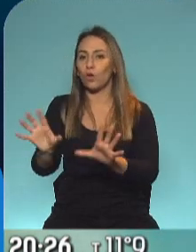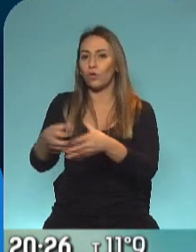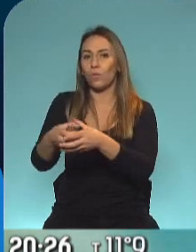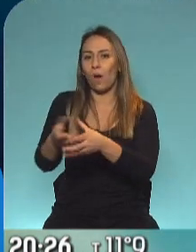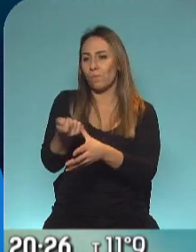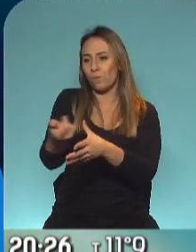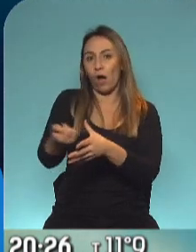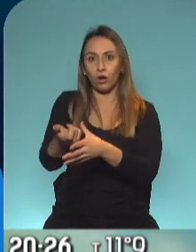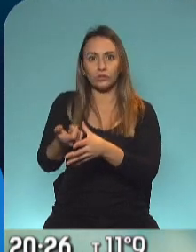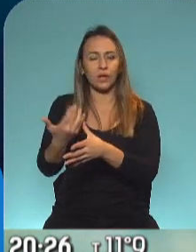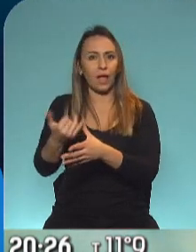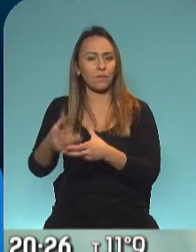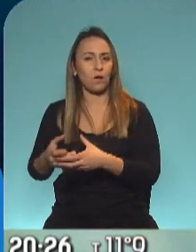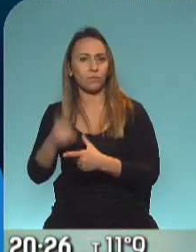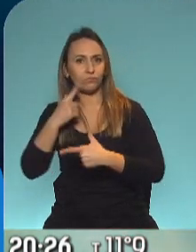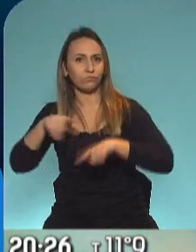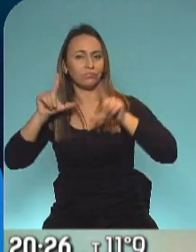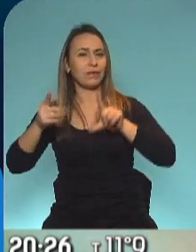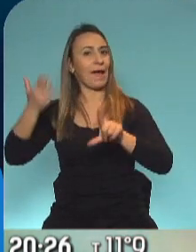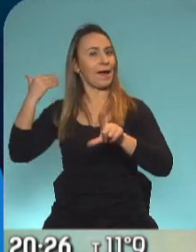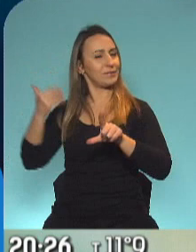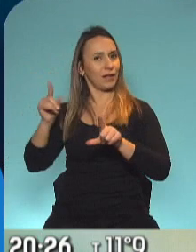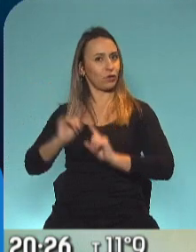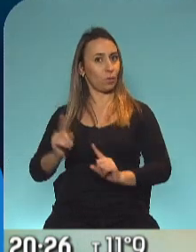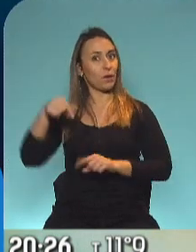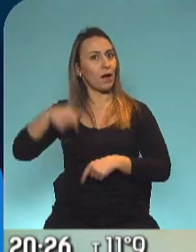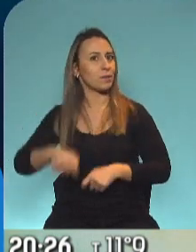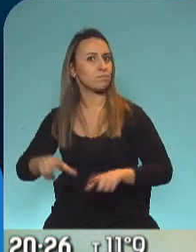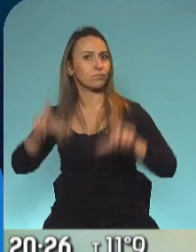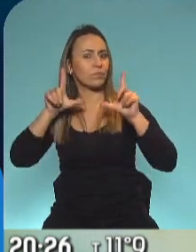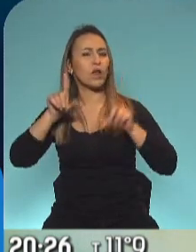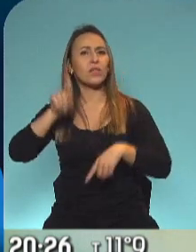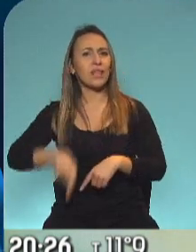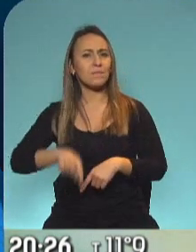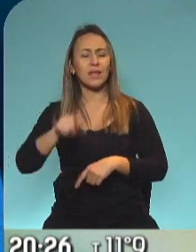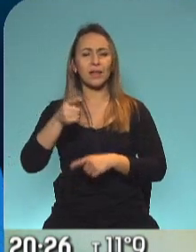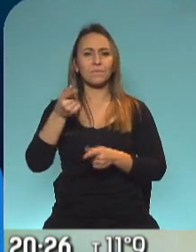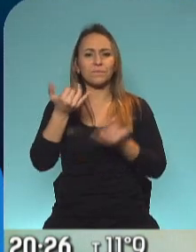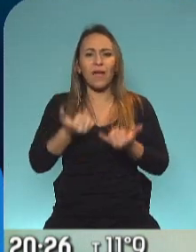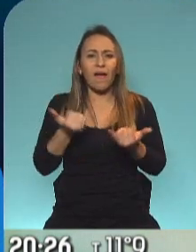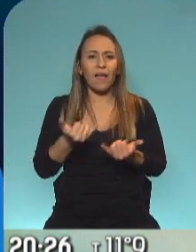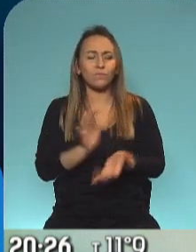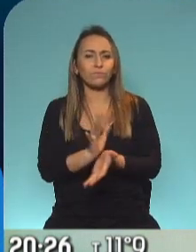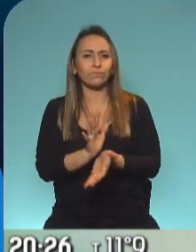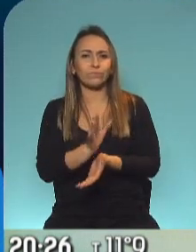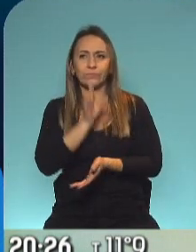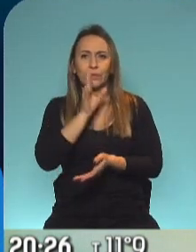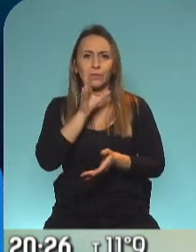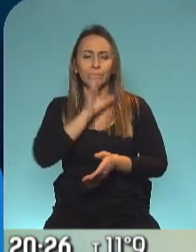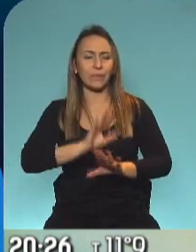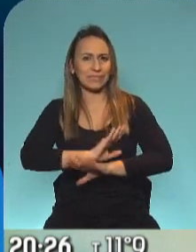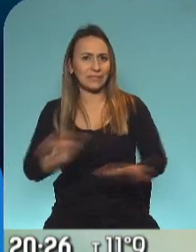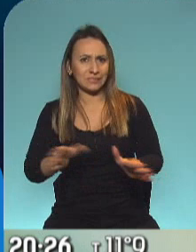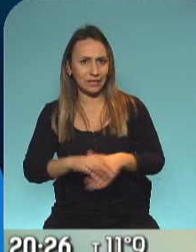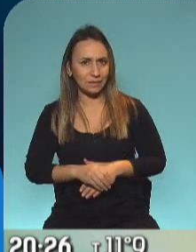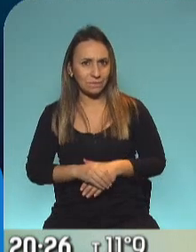una representación que hace años no, y por otro lado, avanza también la intolerancia. Esa es lo contradictorio en nuestro país y en